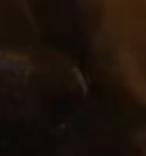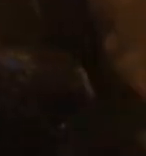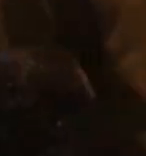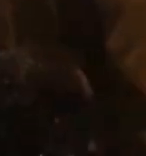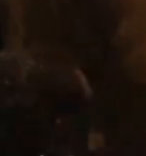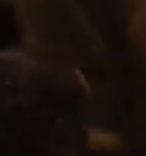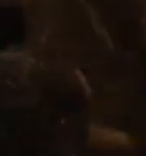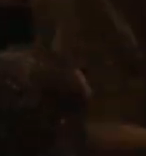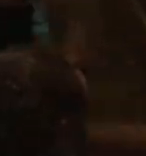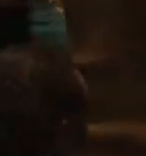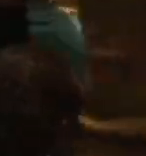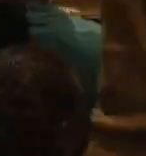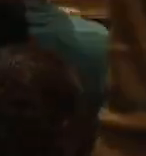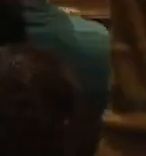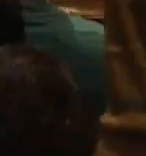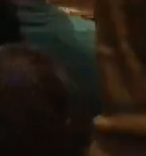A la una.